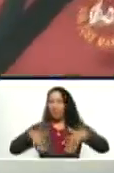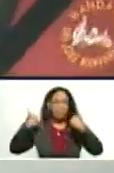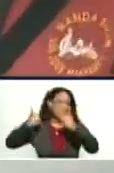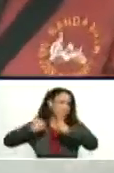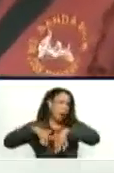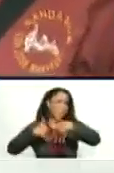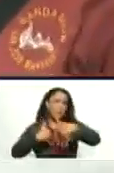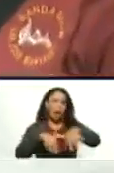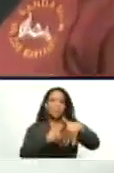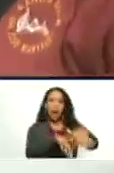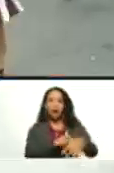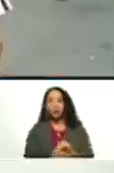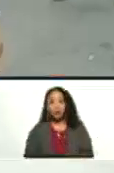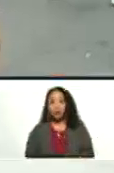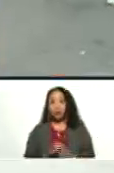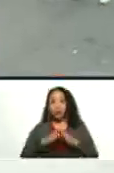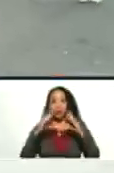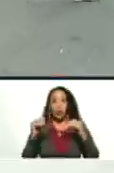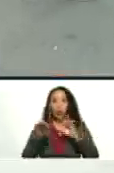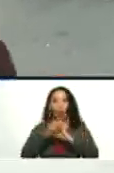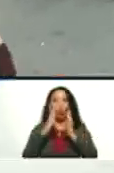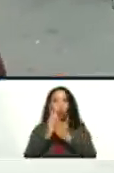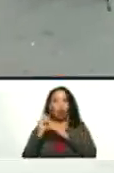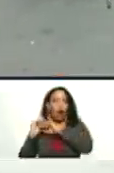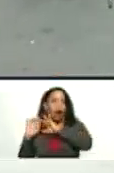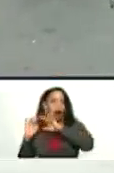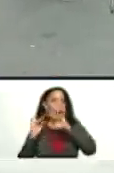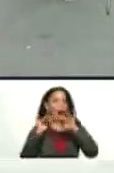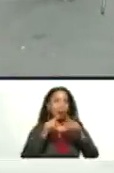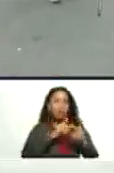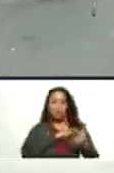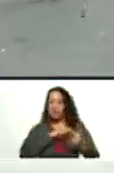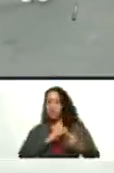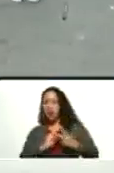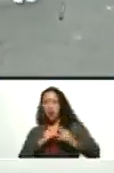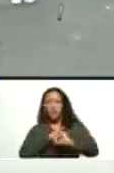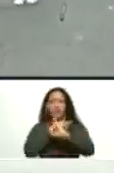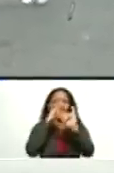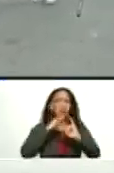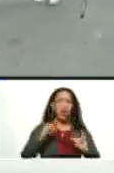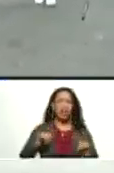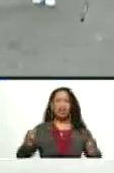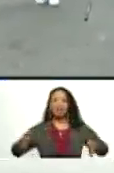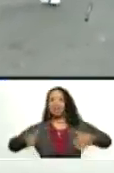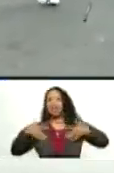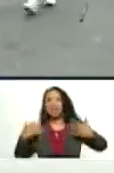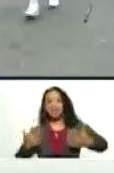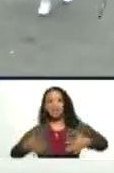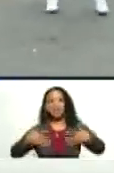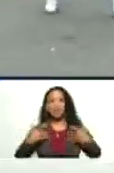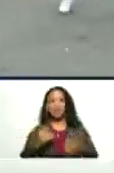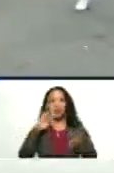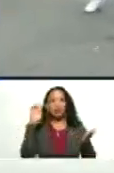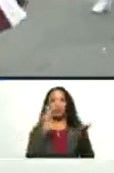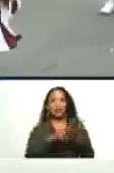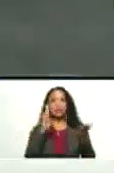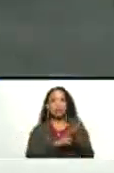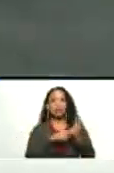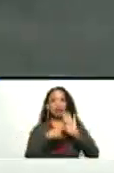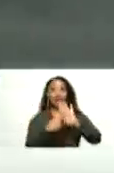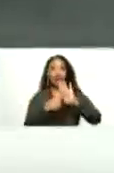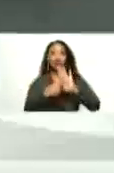comparsas. Bueno, ahí todo el mundo está voluntarioso, feliz, alegre, verdaderamente